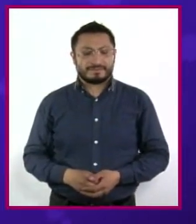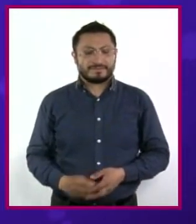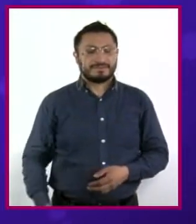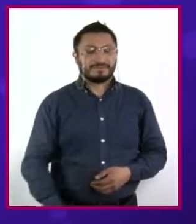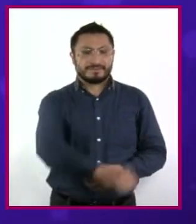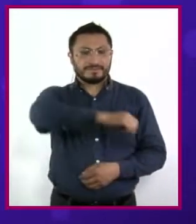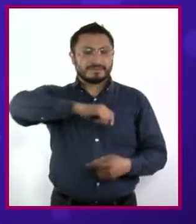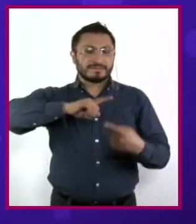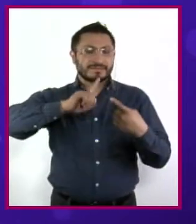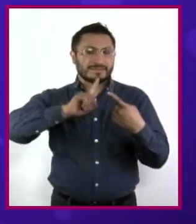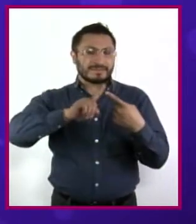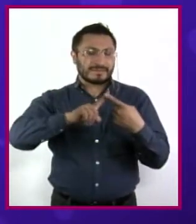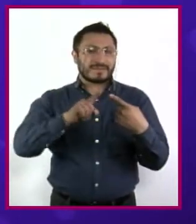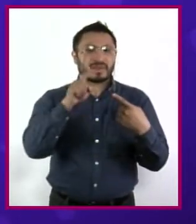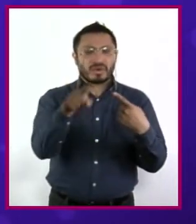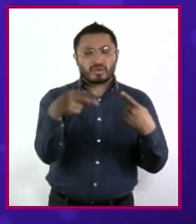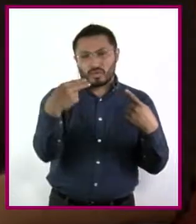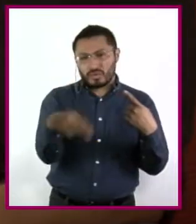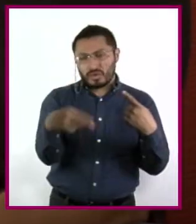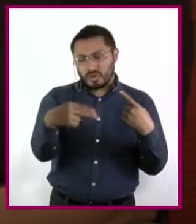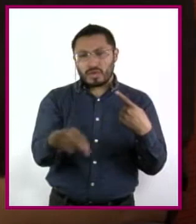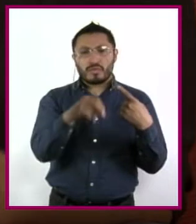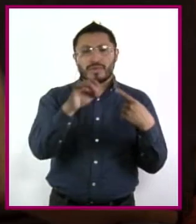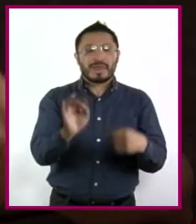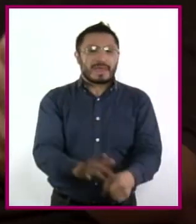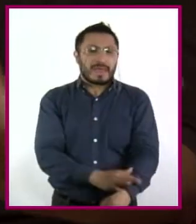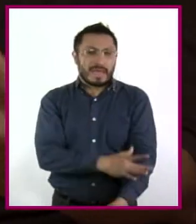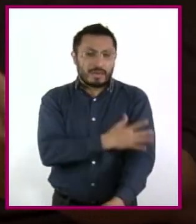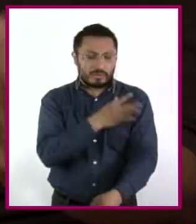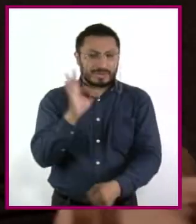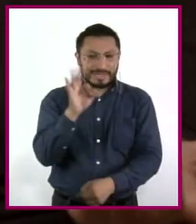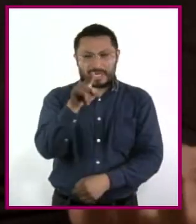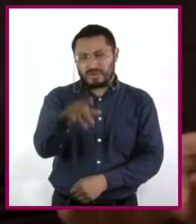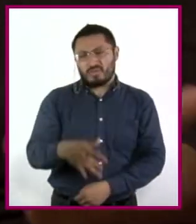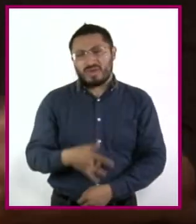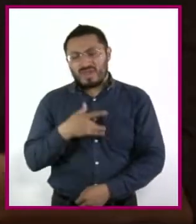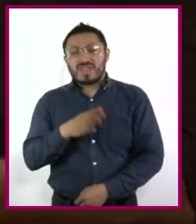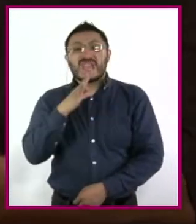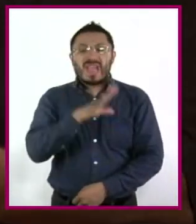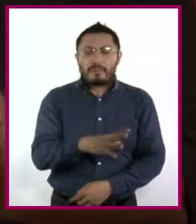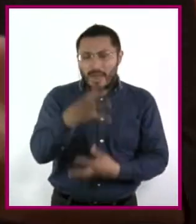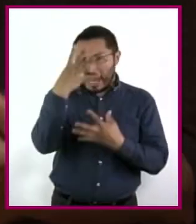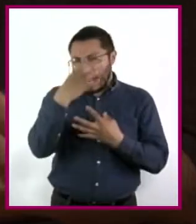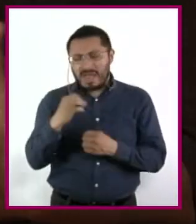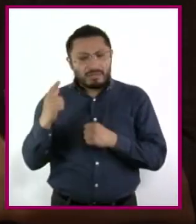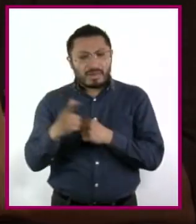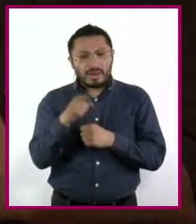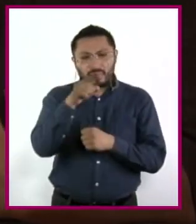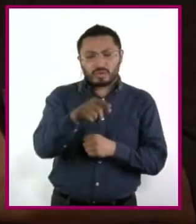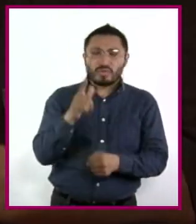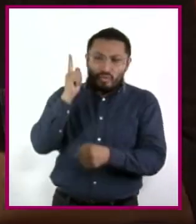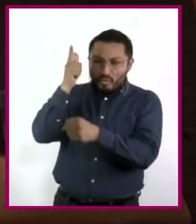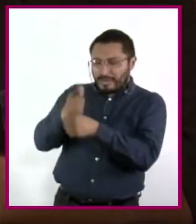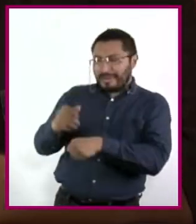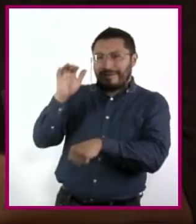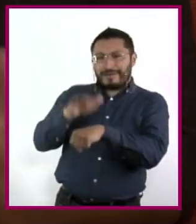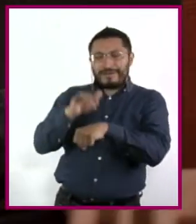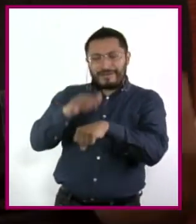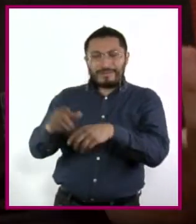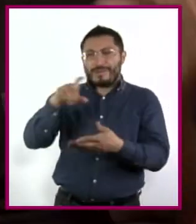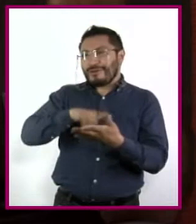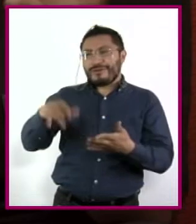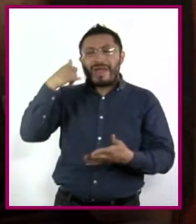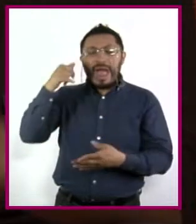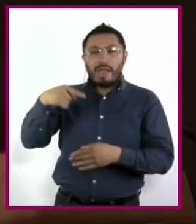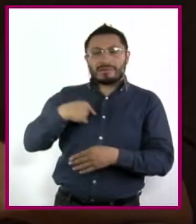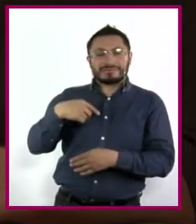Estrategia número 1. Nombra tus emociones. Si sientes molestia o tristeza cuando ves que tu cuate se compró el celular que tú querías,